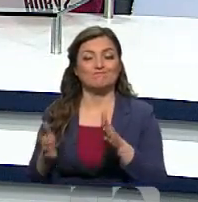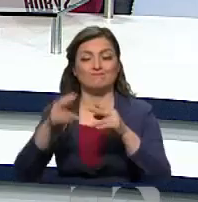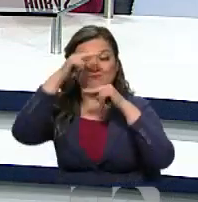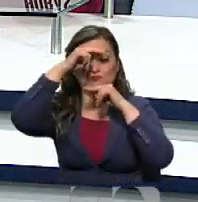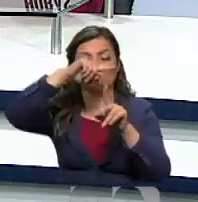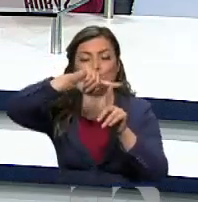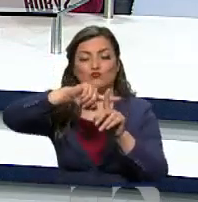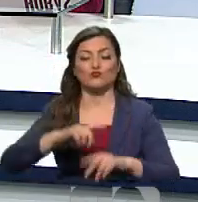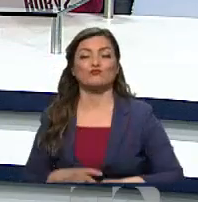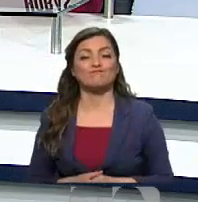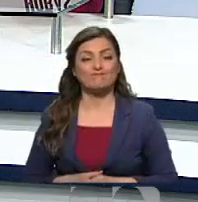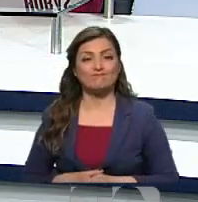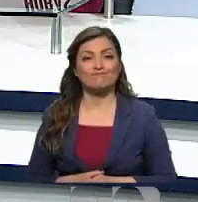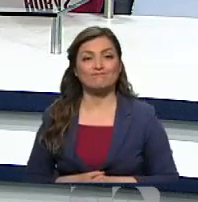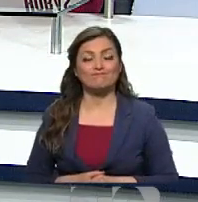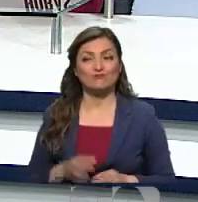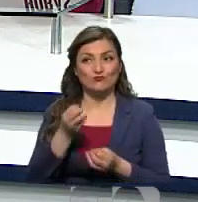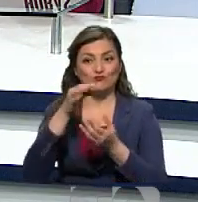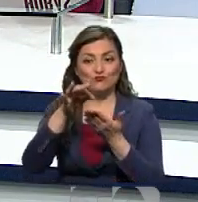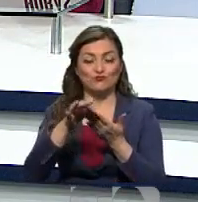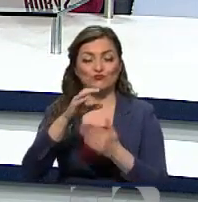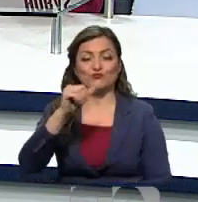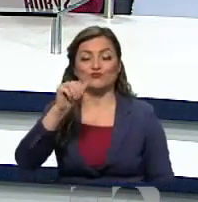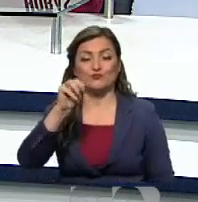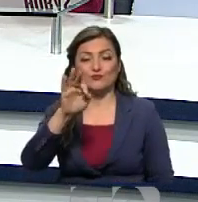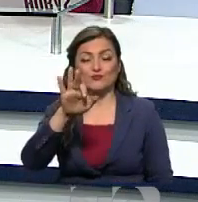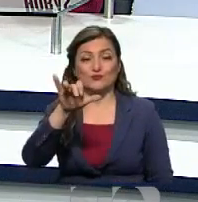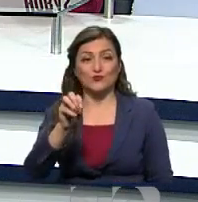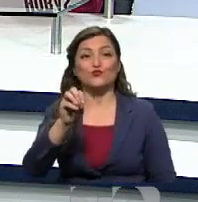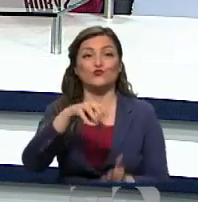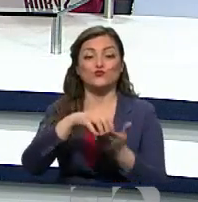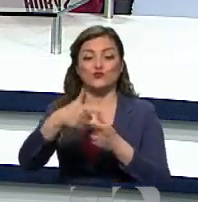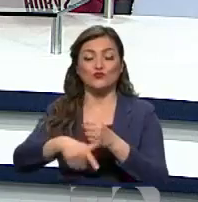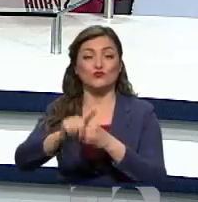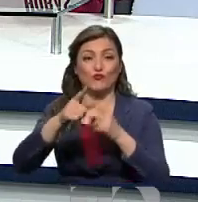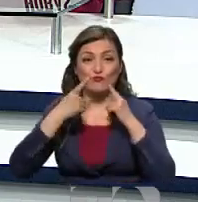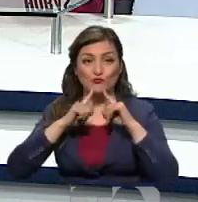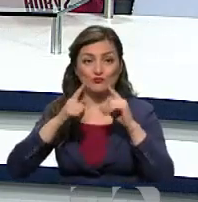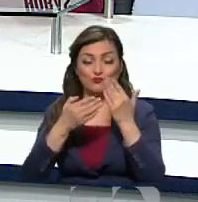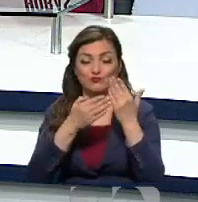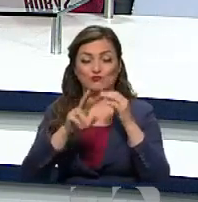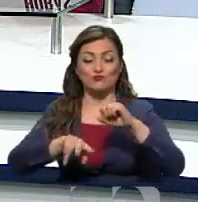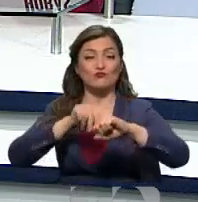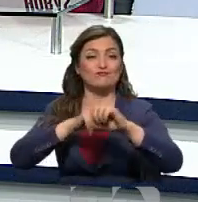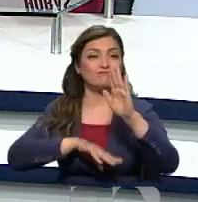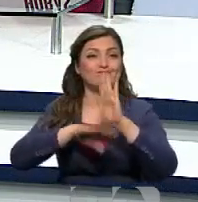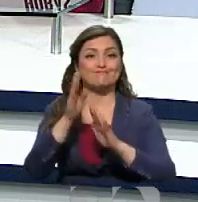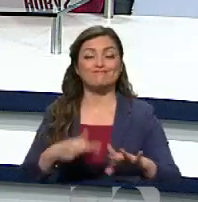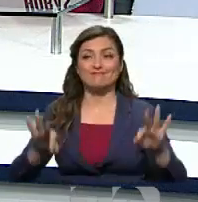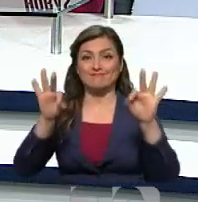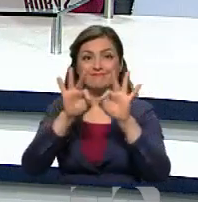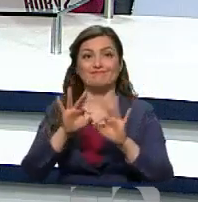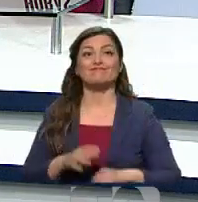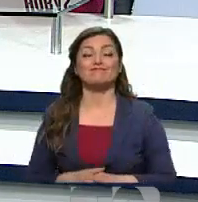buenas noticias porque queremos contarles que en el Cantón Catamayo, en la provincia de Loja, se realizó el lanzamiento del evento nacional más importante del